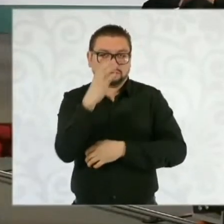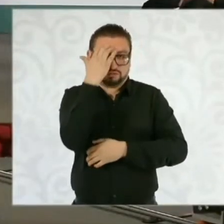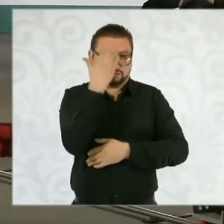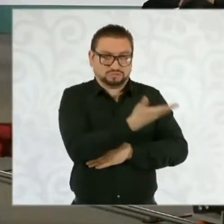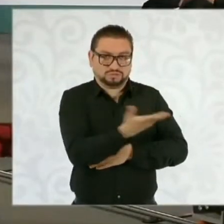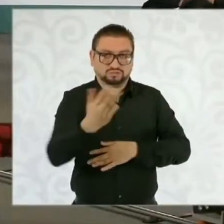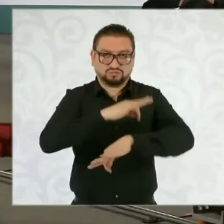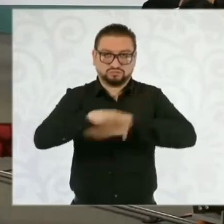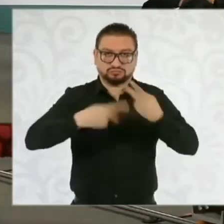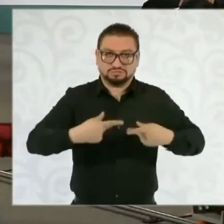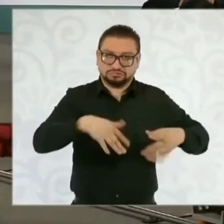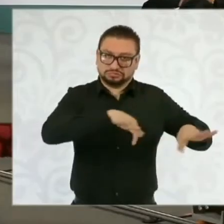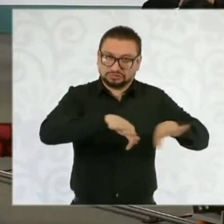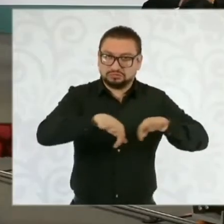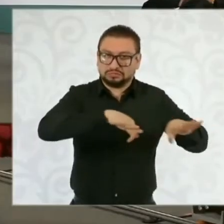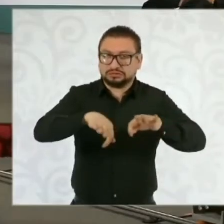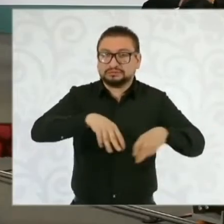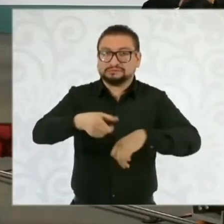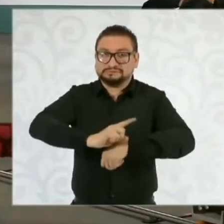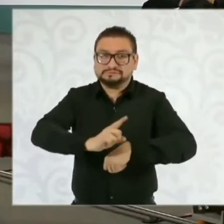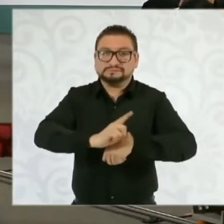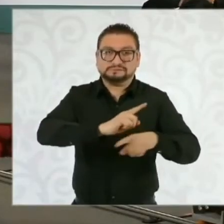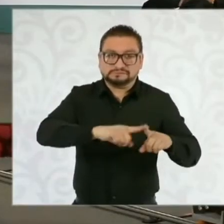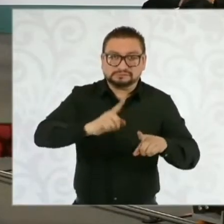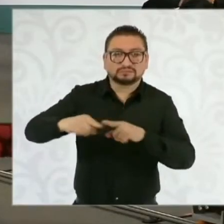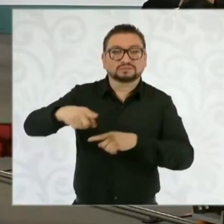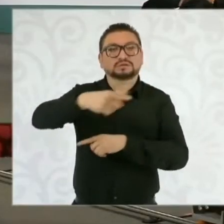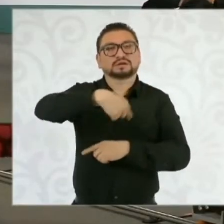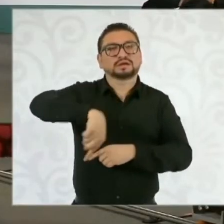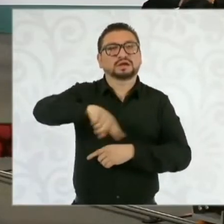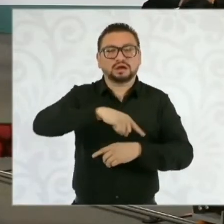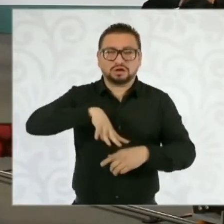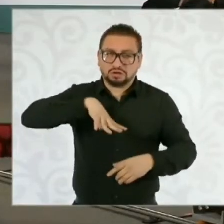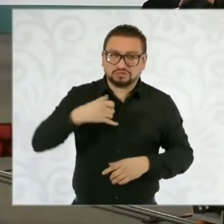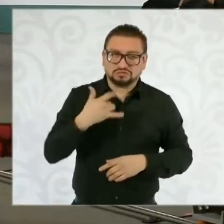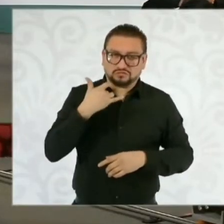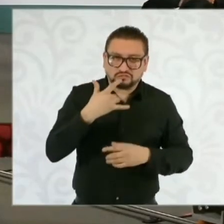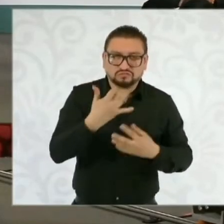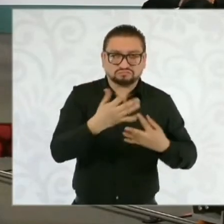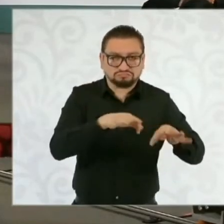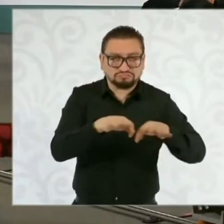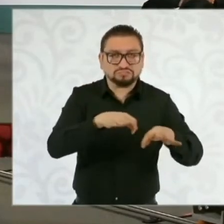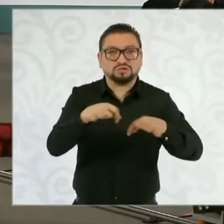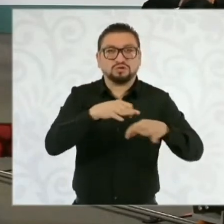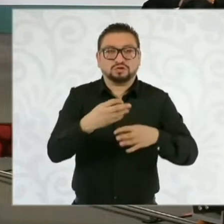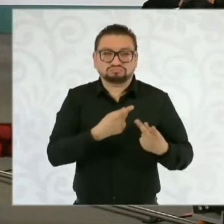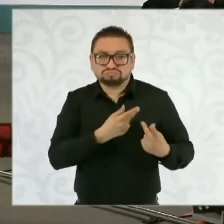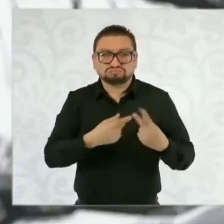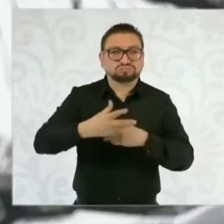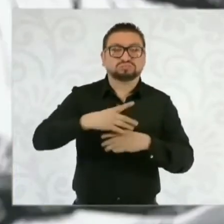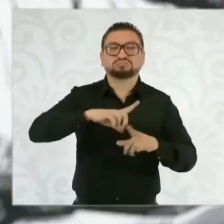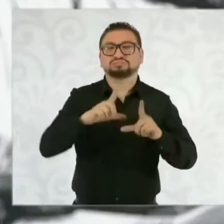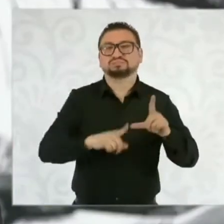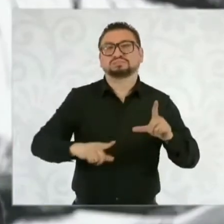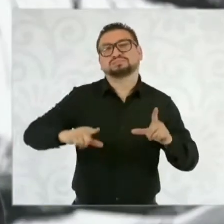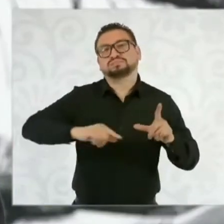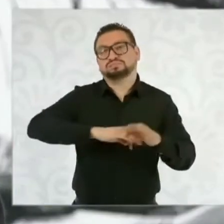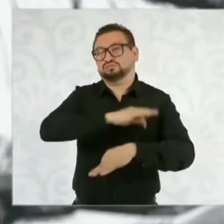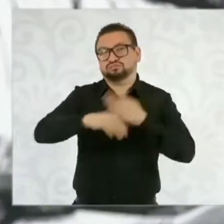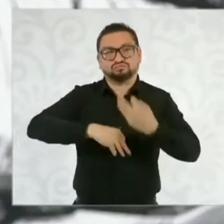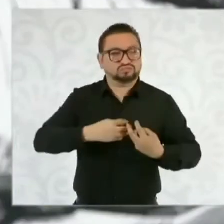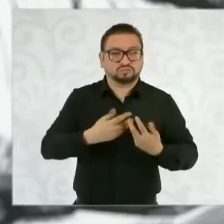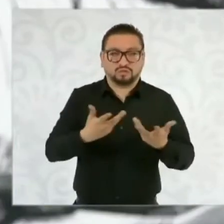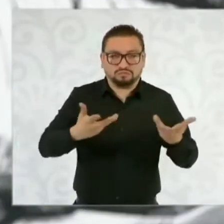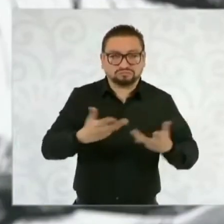trabajadores para coadyuvar a sostener con entrega y calidad el rumbo productivo del país. Muchas